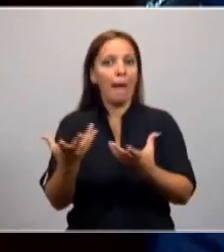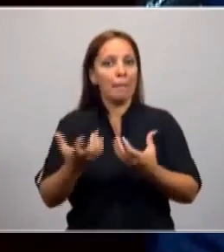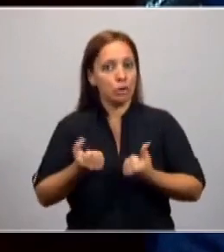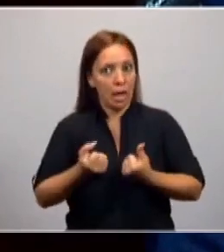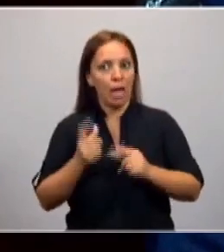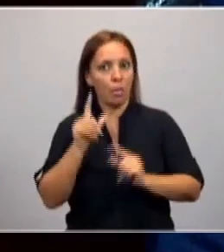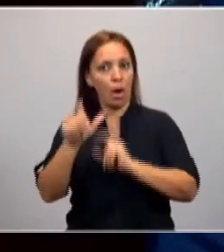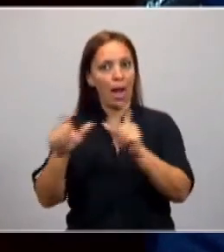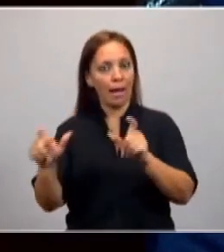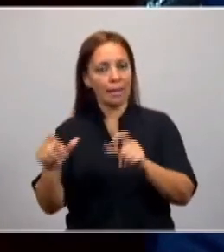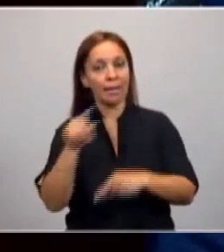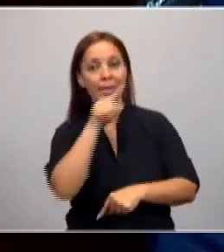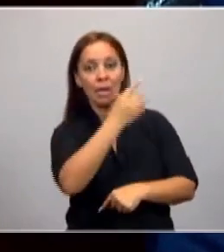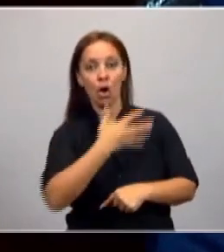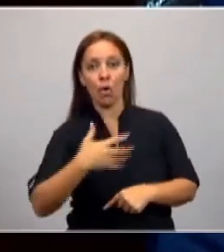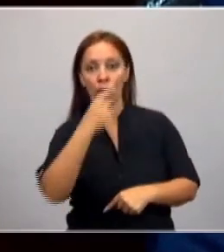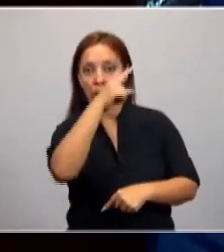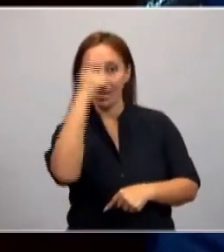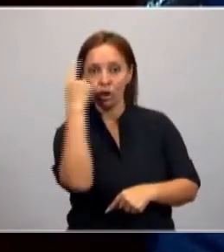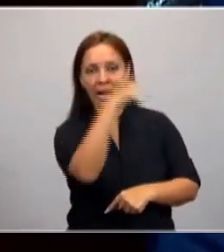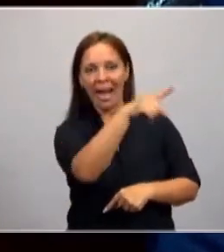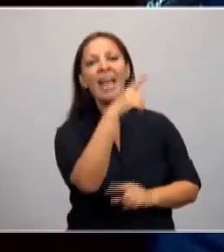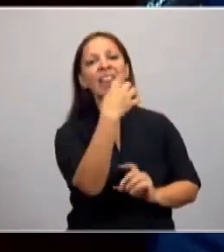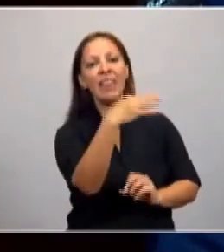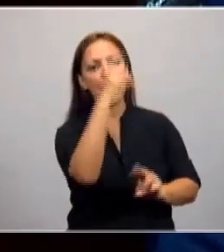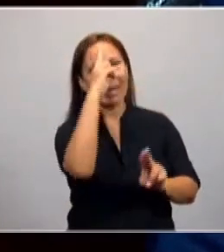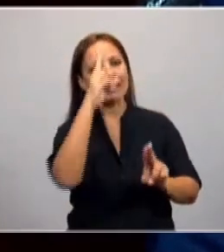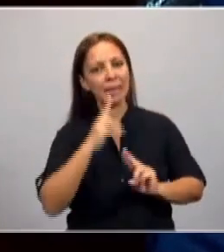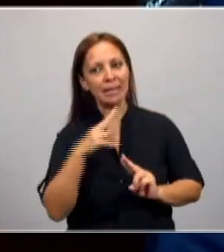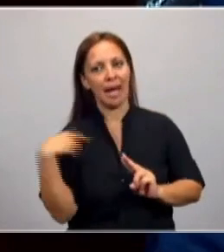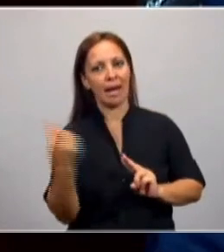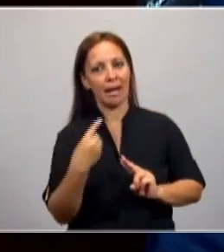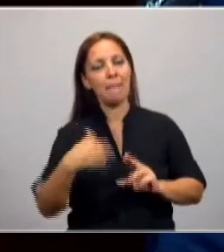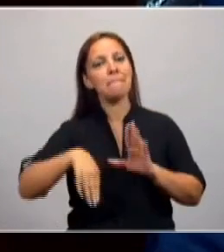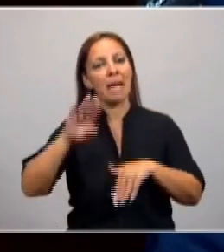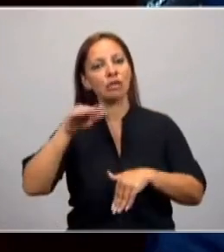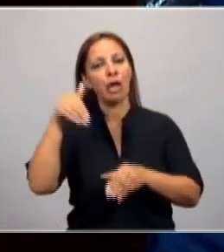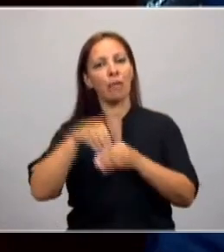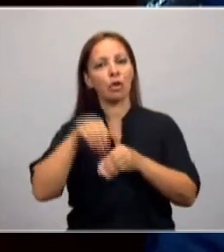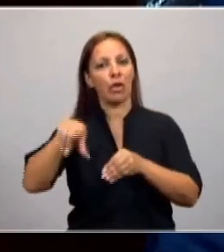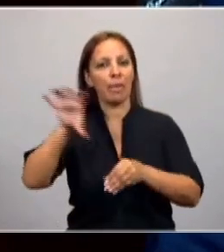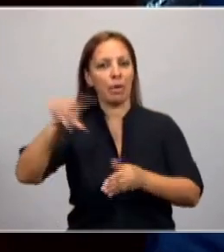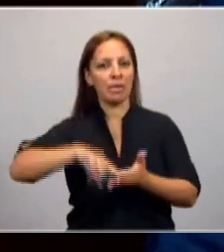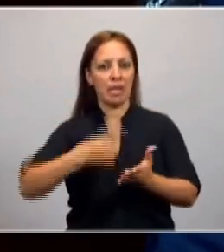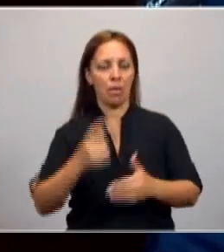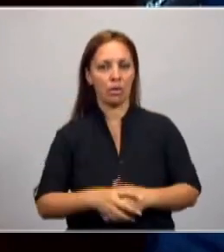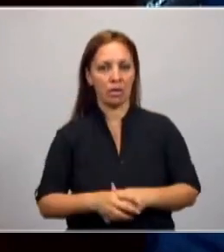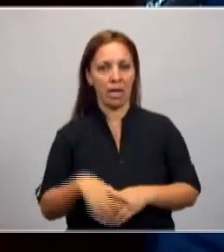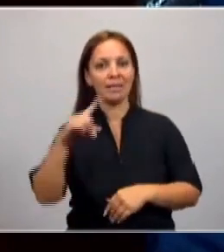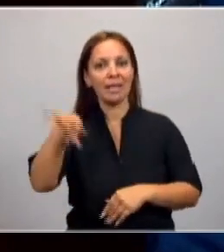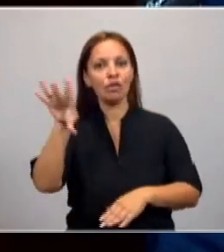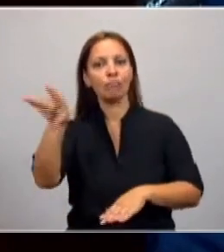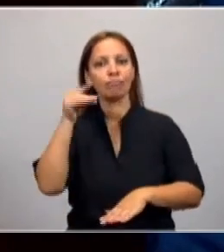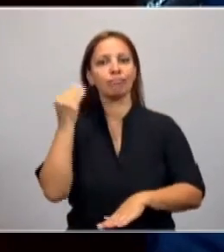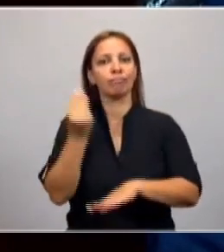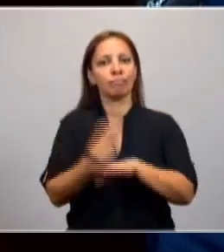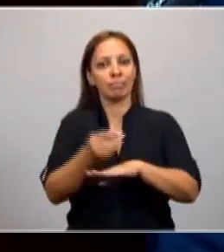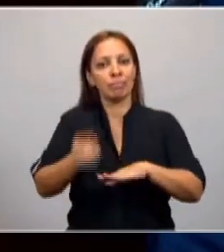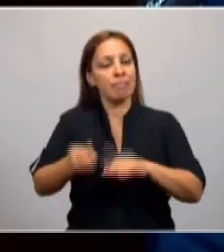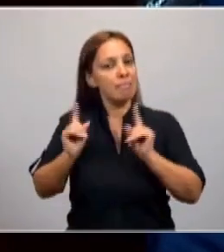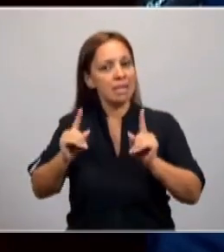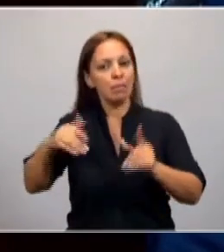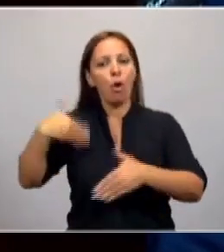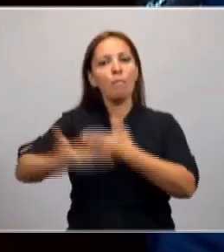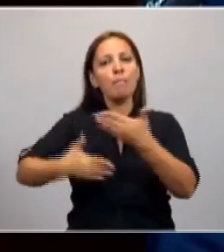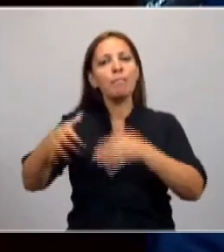nuevo gobierno nacional debe respetar la voluntad de la mayoría de los bonaerenses que respaldaron masivamente el proyecto de